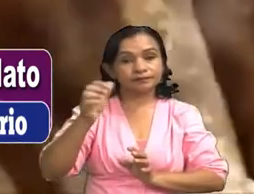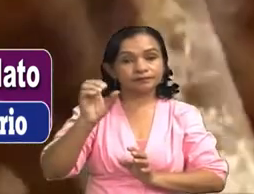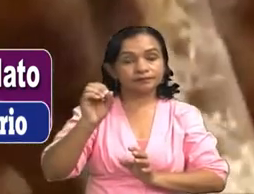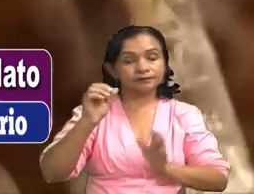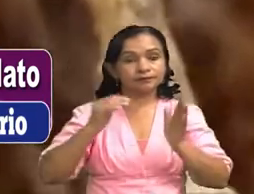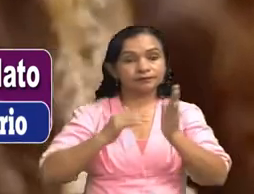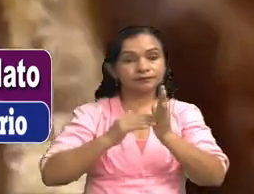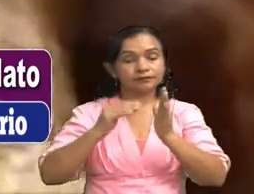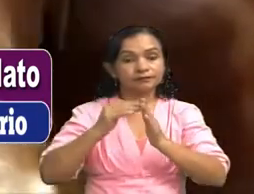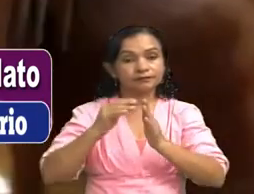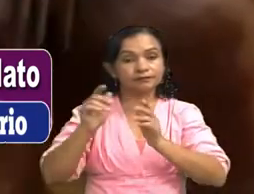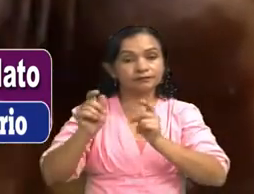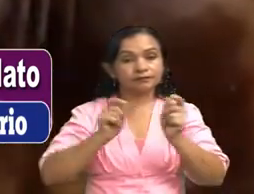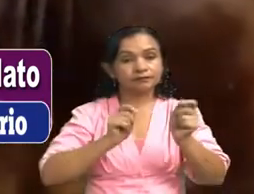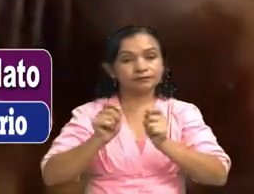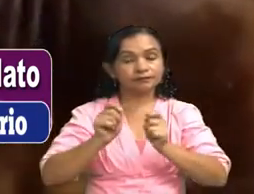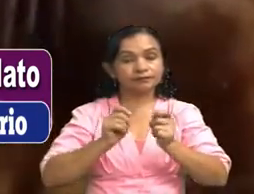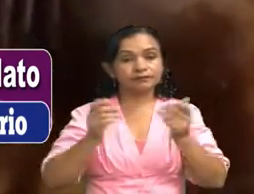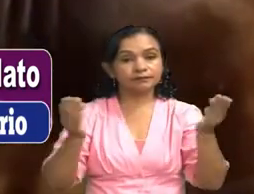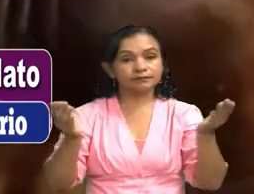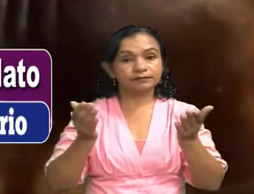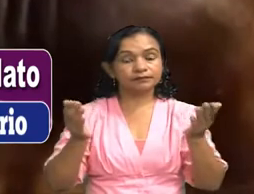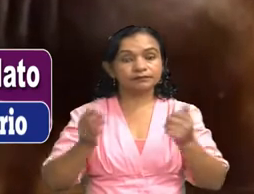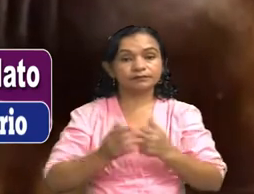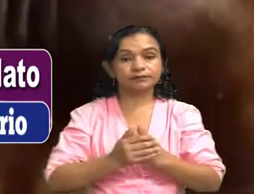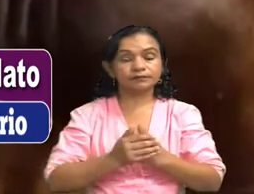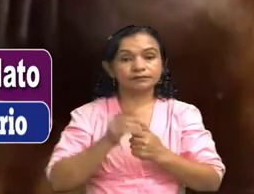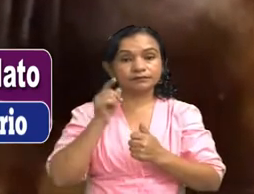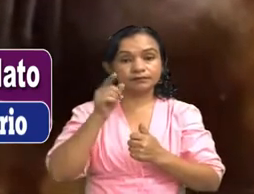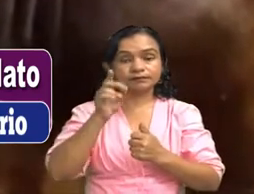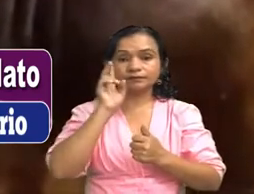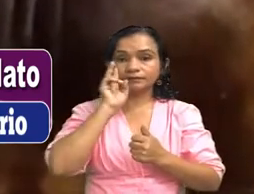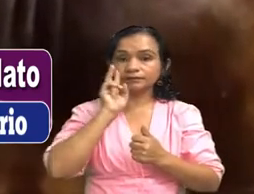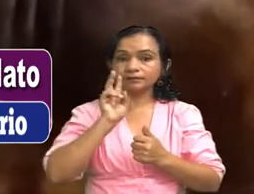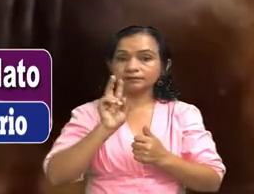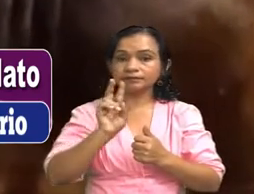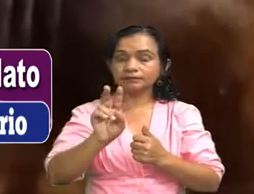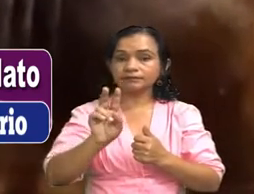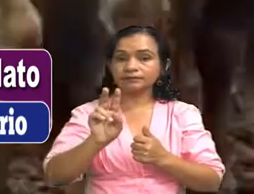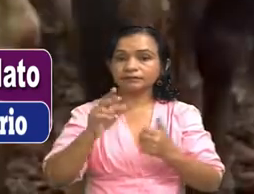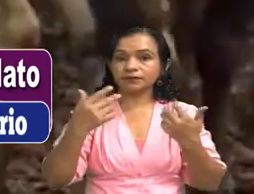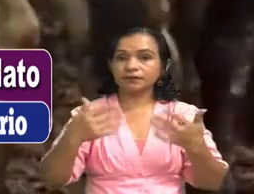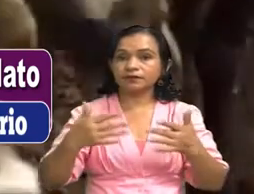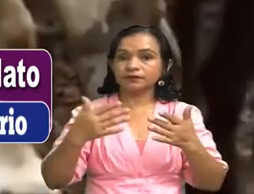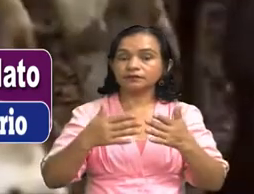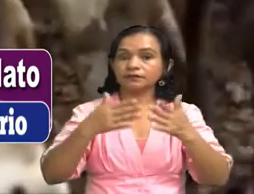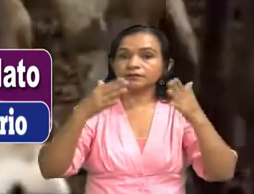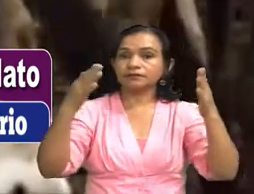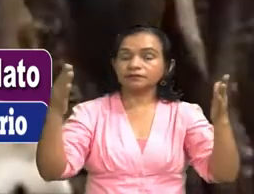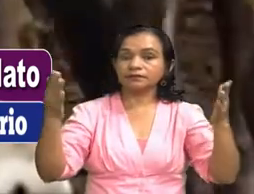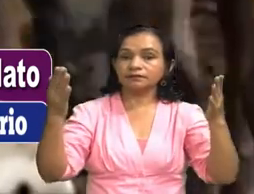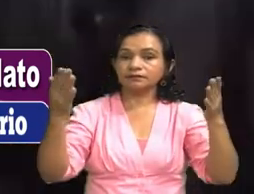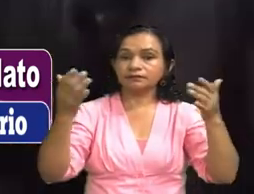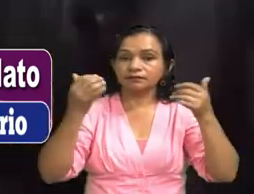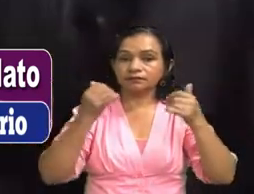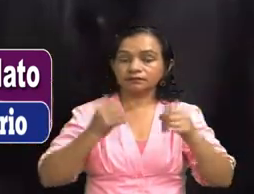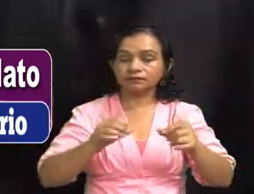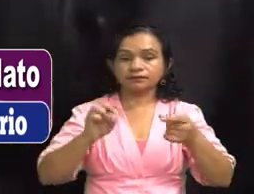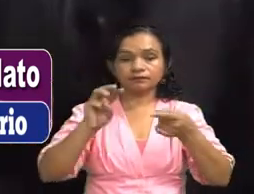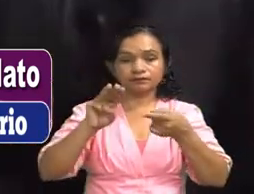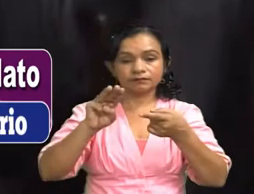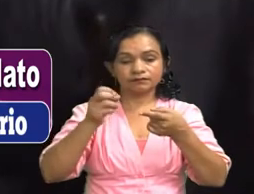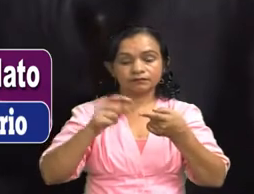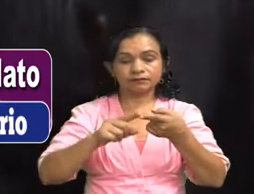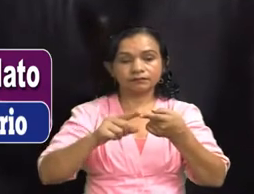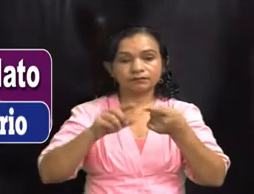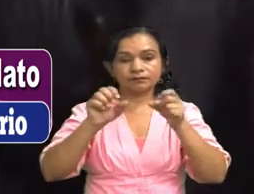de dólares. Ok. Y cuando usted ve esas grandes lecherías que hoy hablan, la Masilí, la